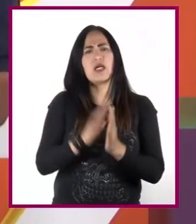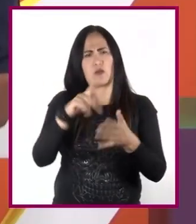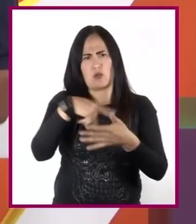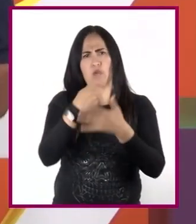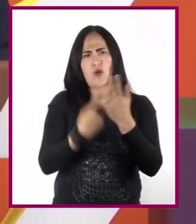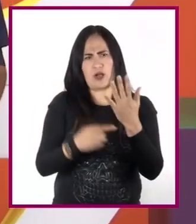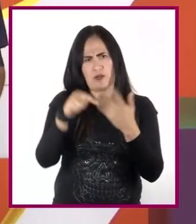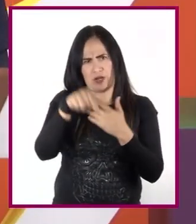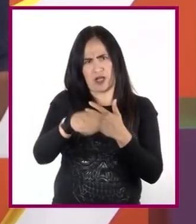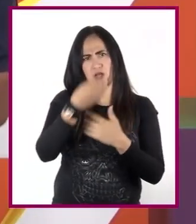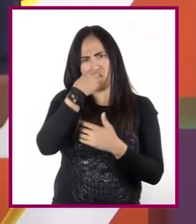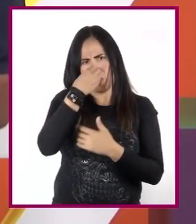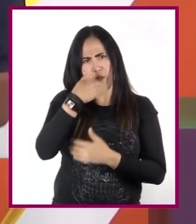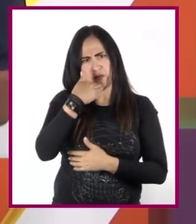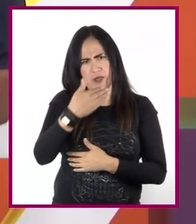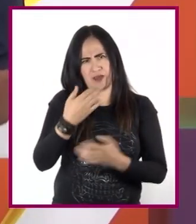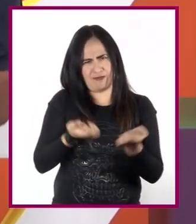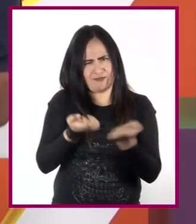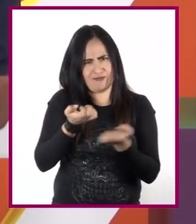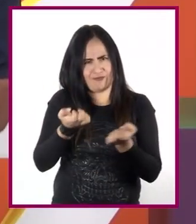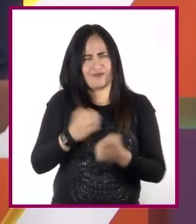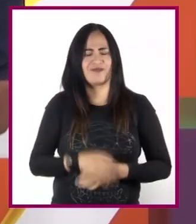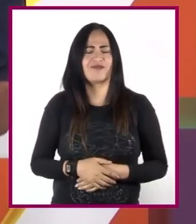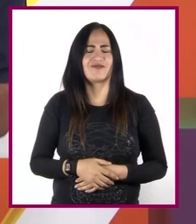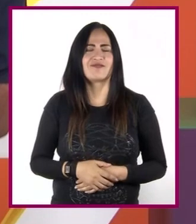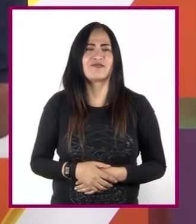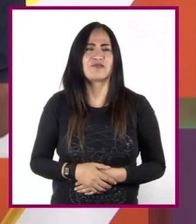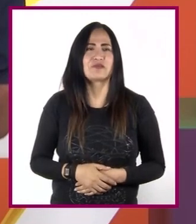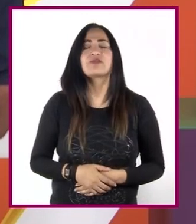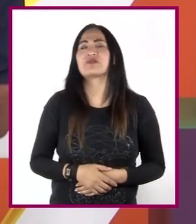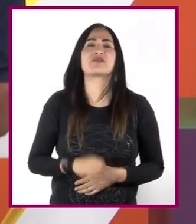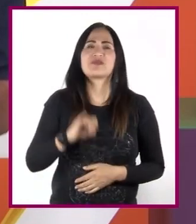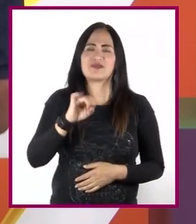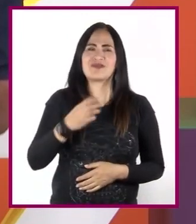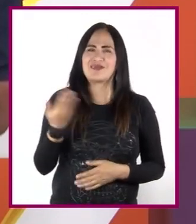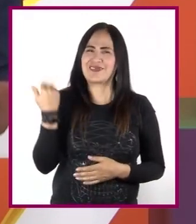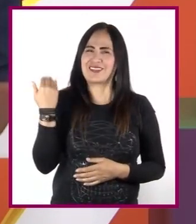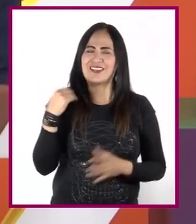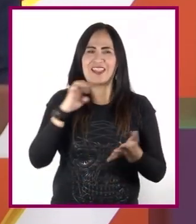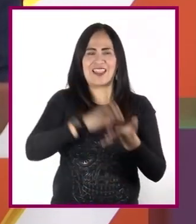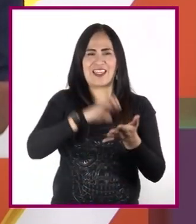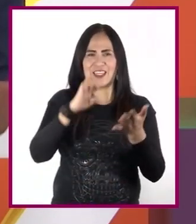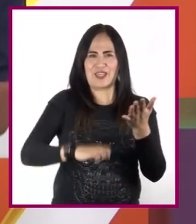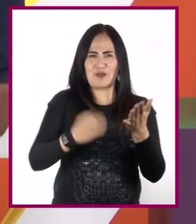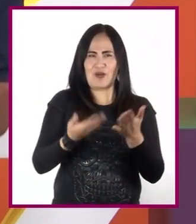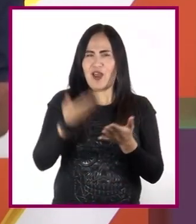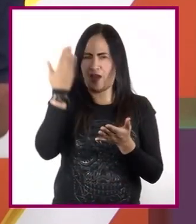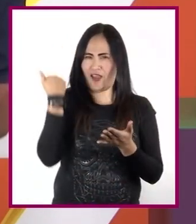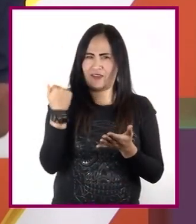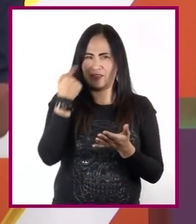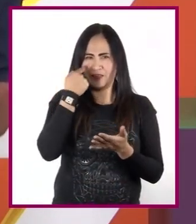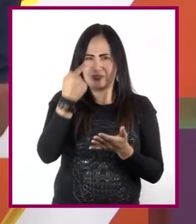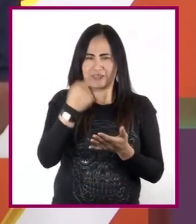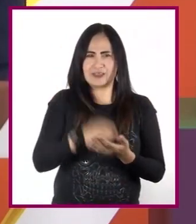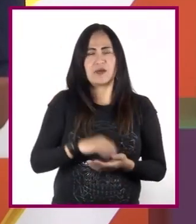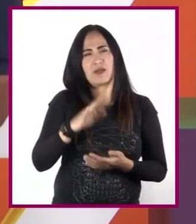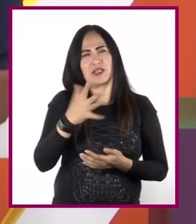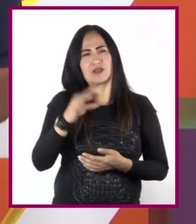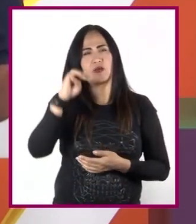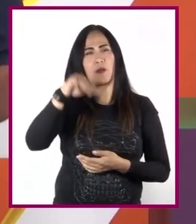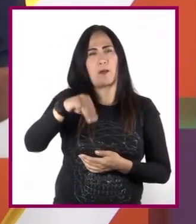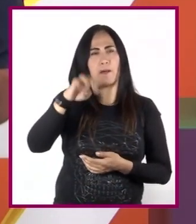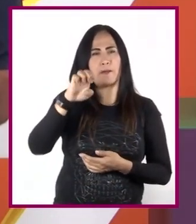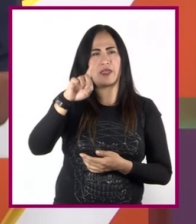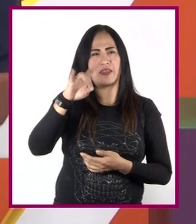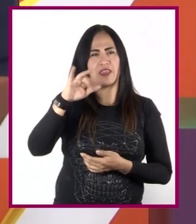nutrición. Alumnas y alumnos, regresemos a la primera situación que se nos planteó para obtener la media aritmética, que